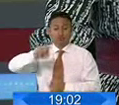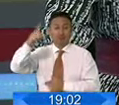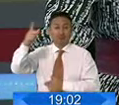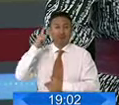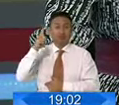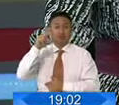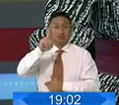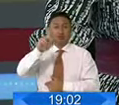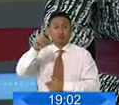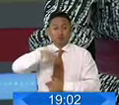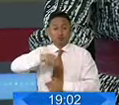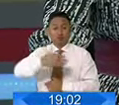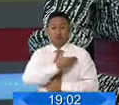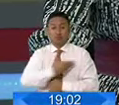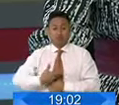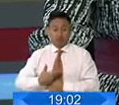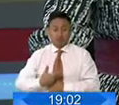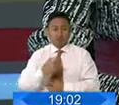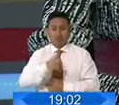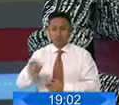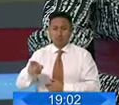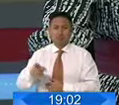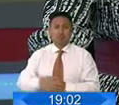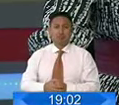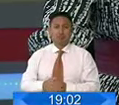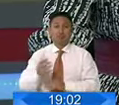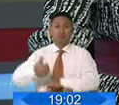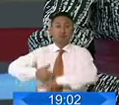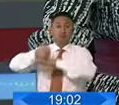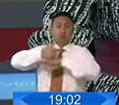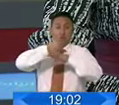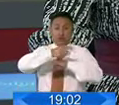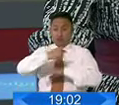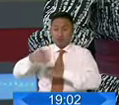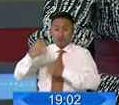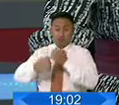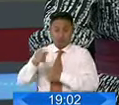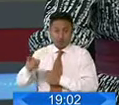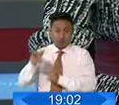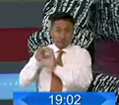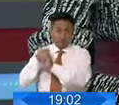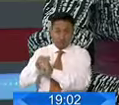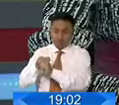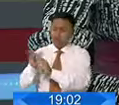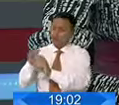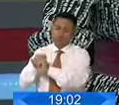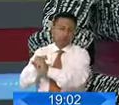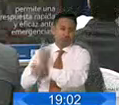al presidente Moreno la renuncia de las autoridades envueltas en los actos de corrupción.